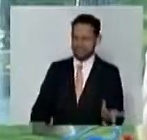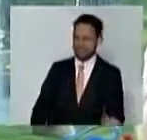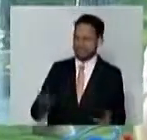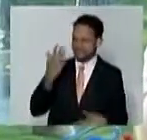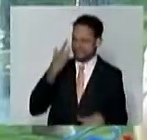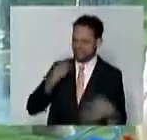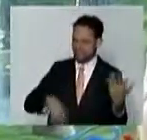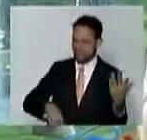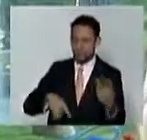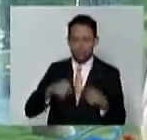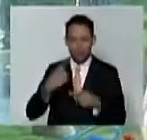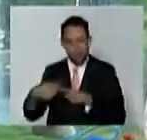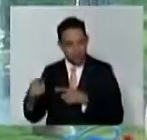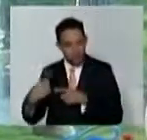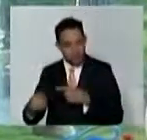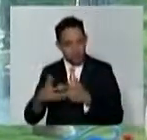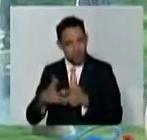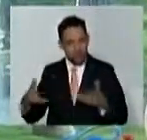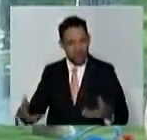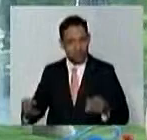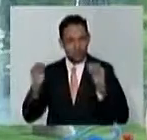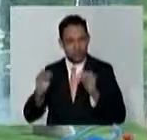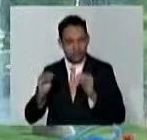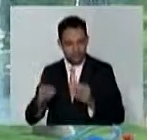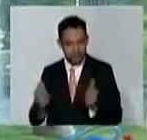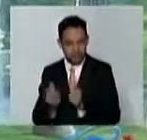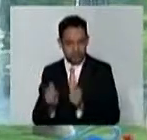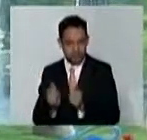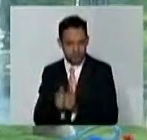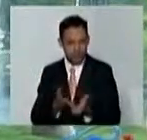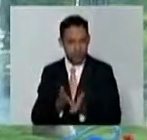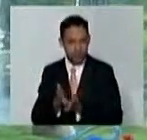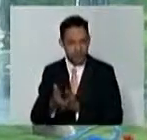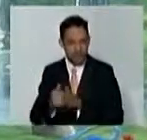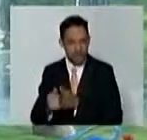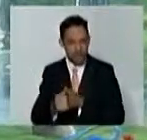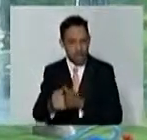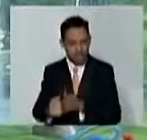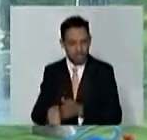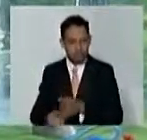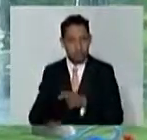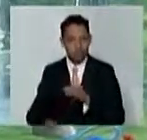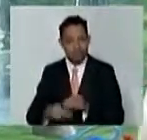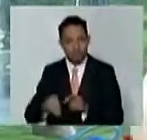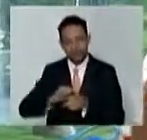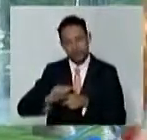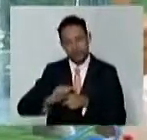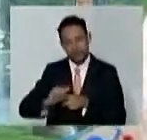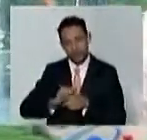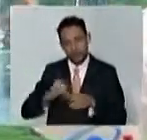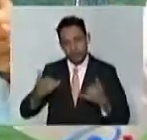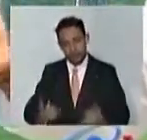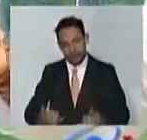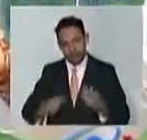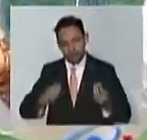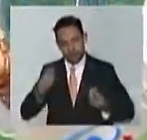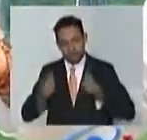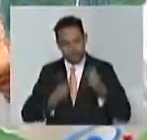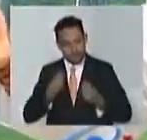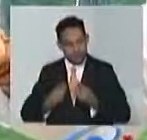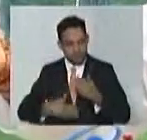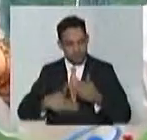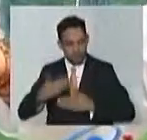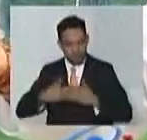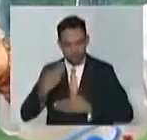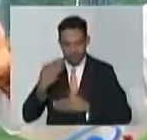tratamientos complementarios también se pueden utilizar. Pero si ustedes empiezan el proceso de dejar un producto,